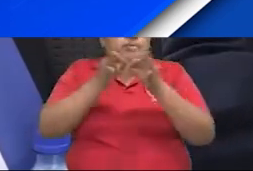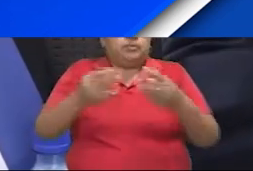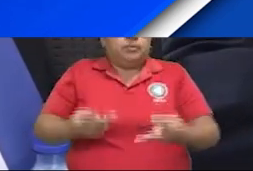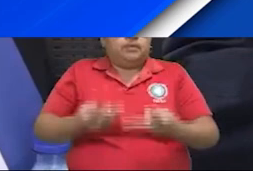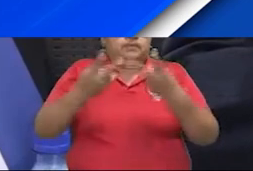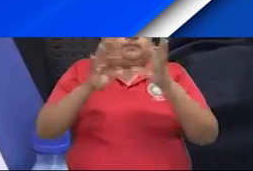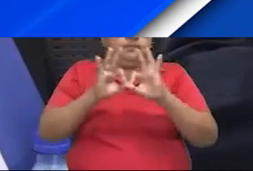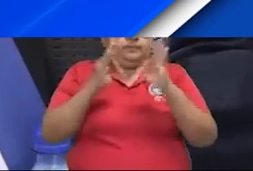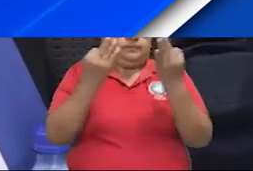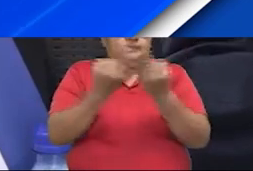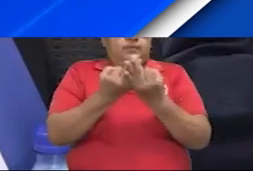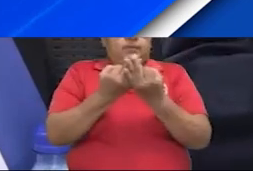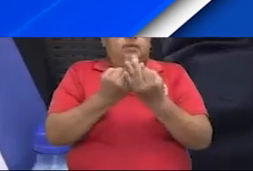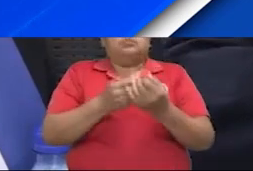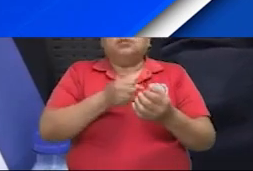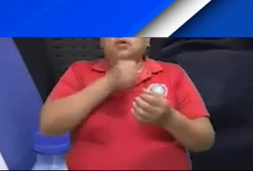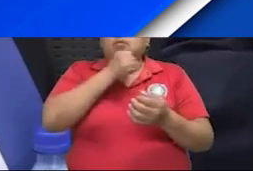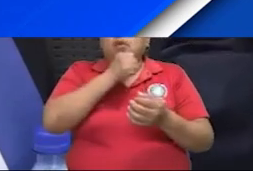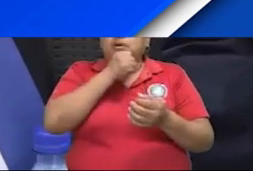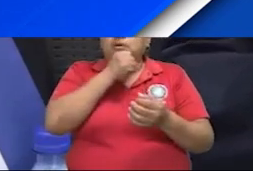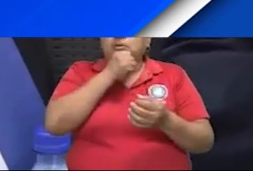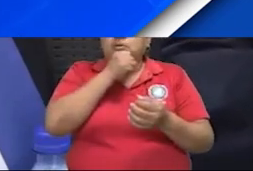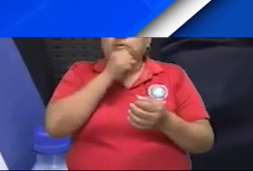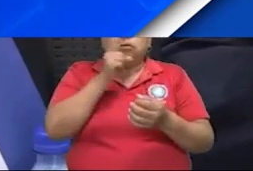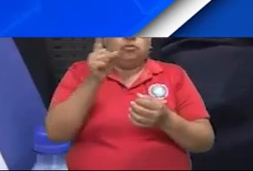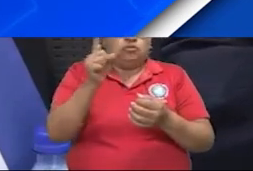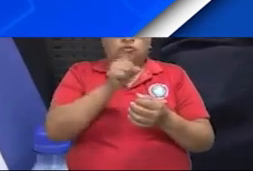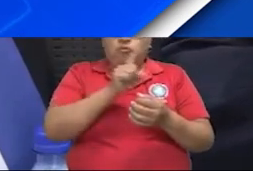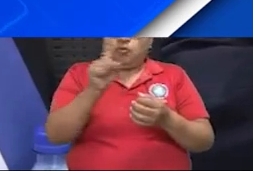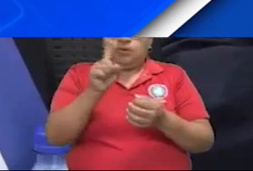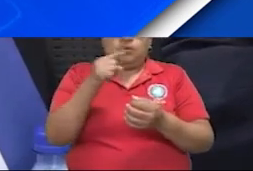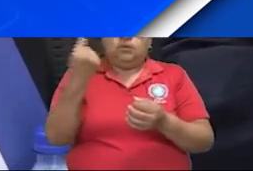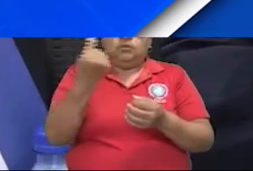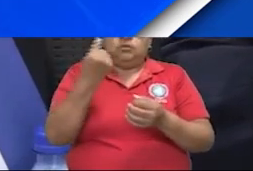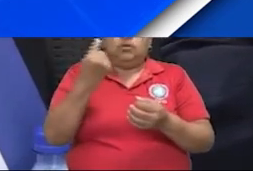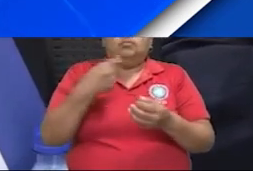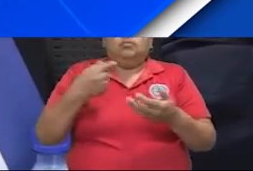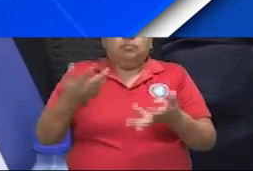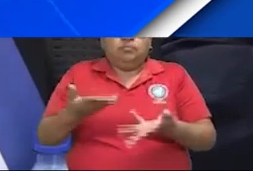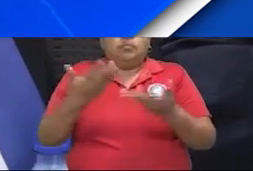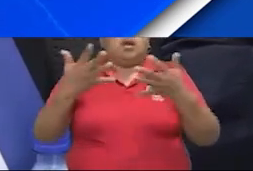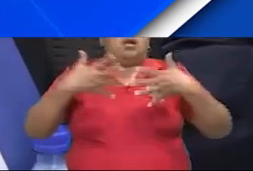vida familiar. Ser abuelo no es solo